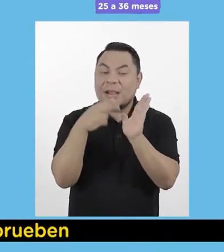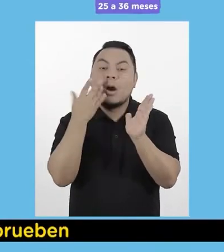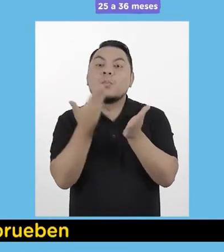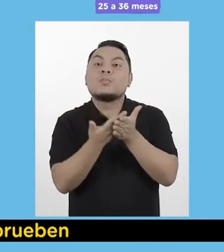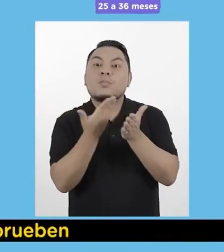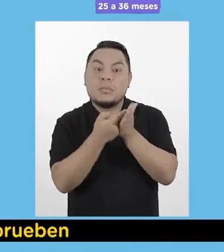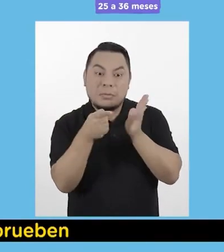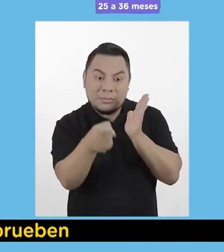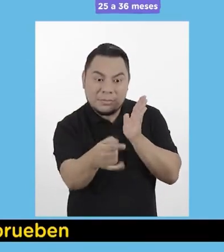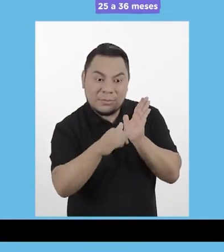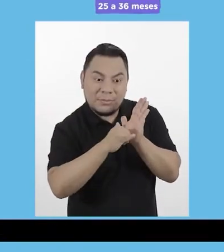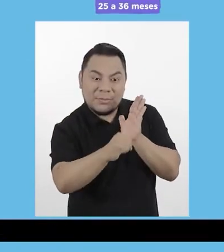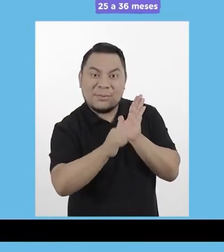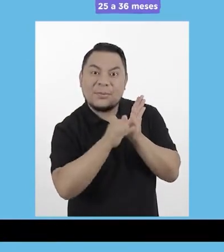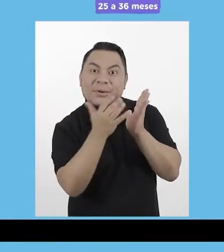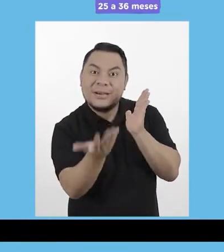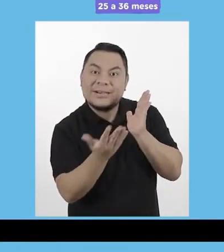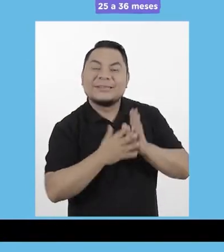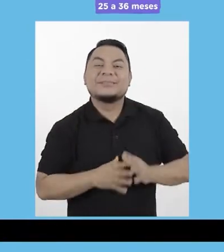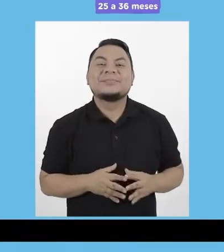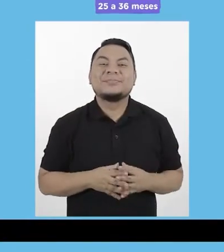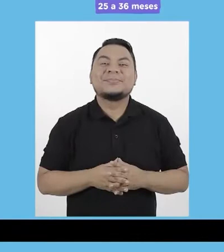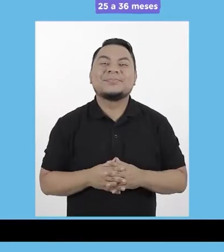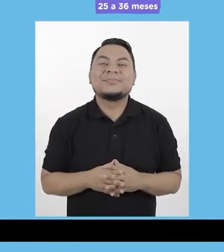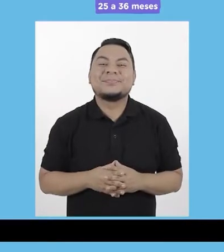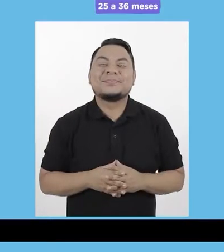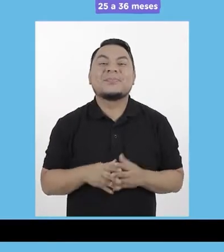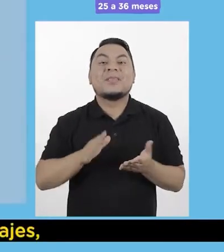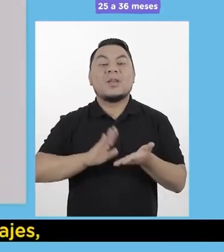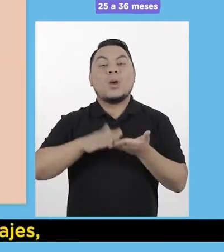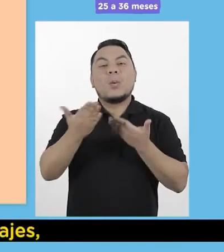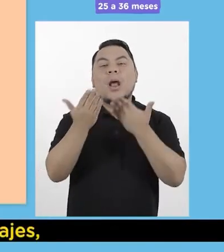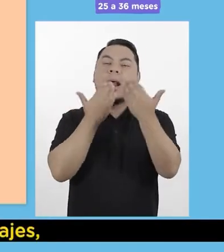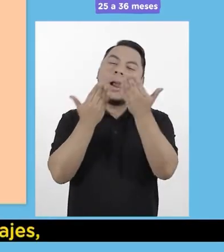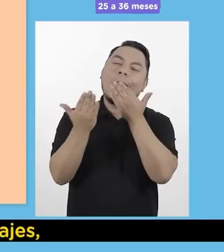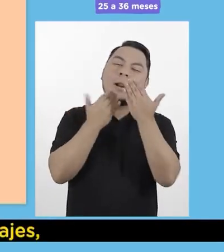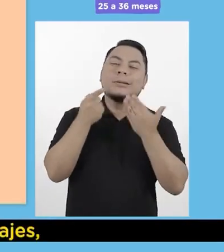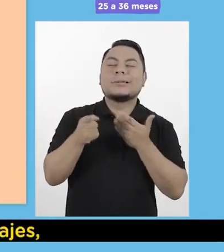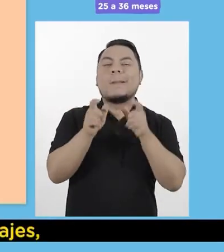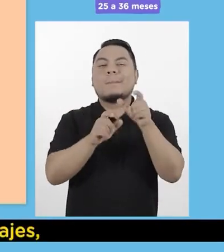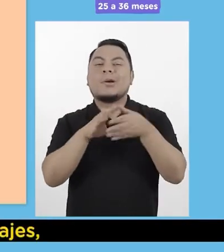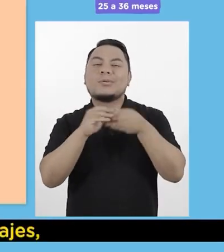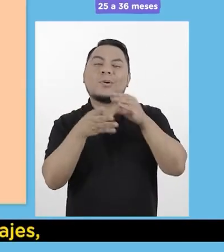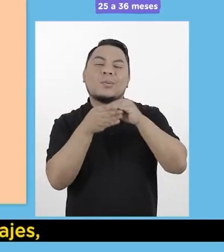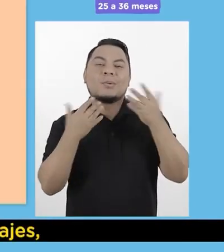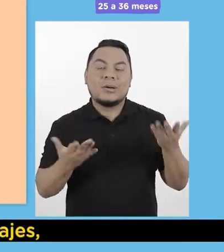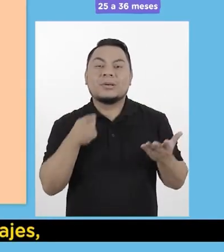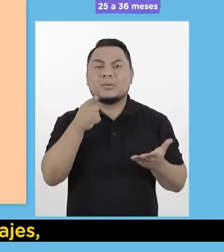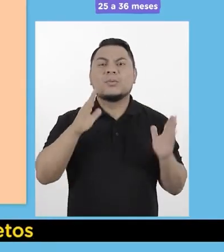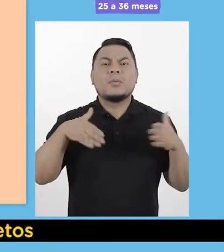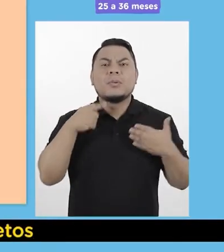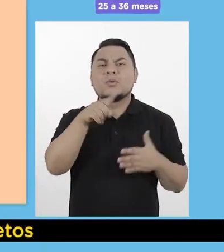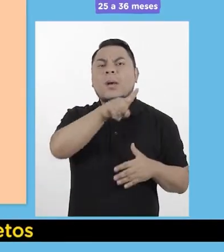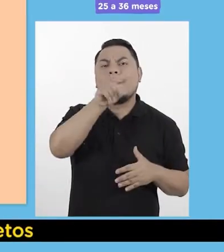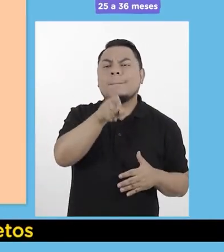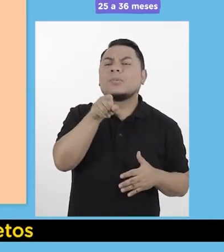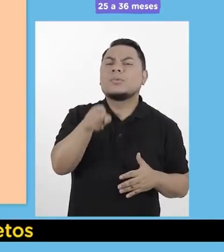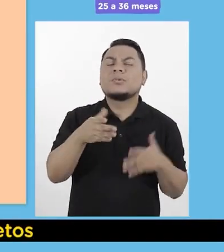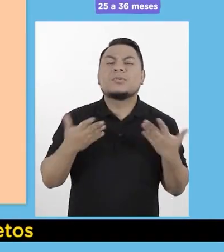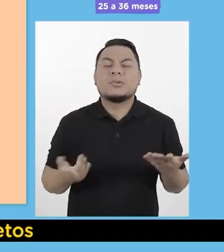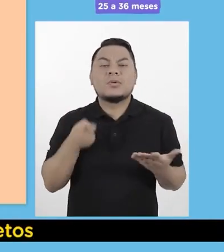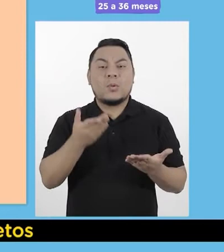imagen para que comprueben que son similares. Luego de hablarle de los personajes,